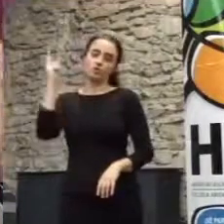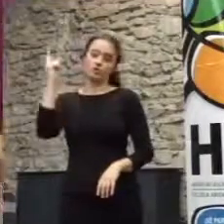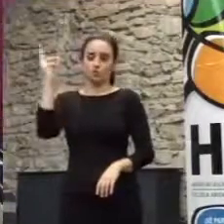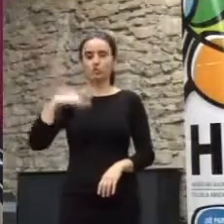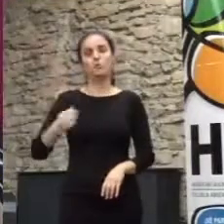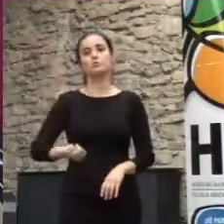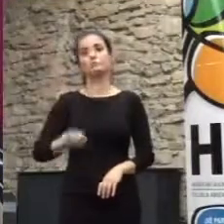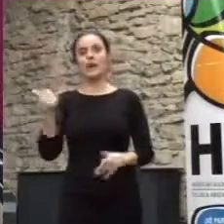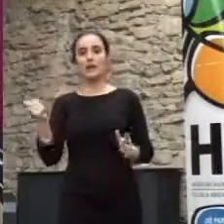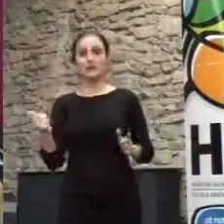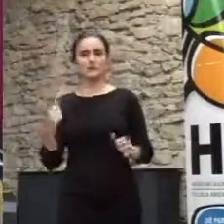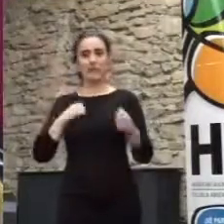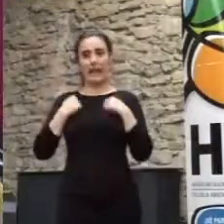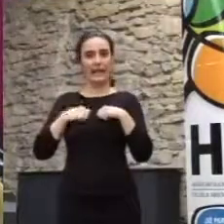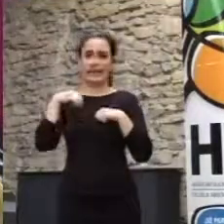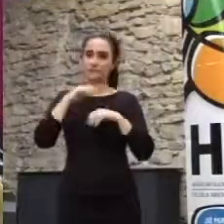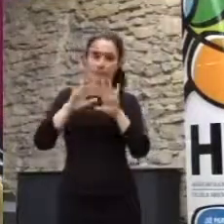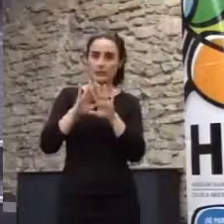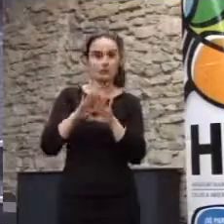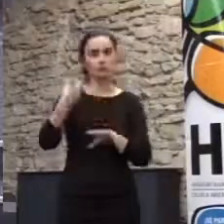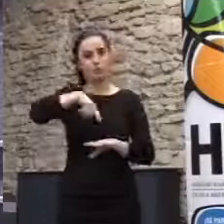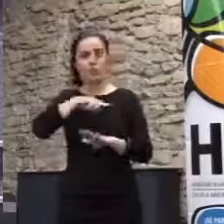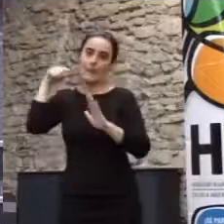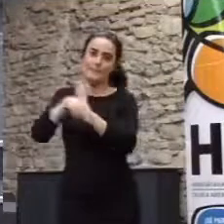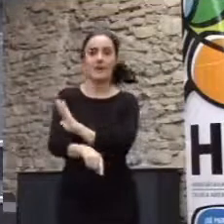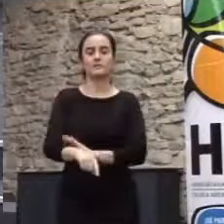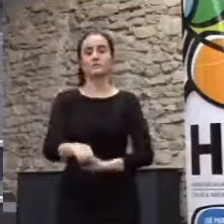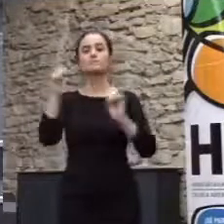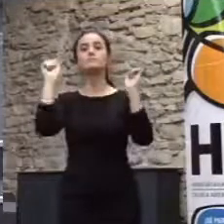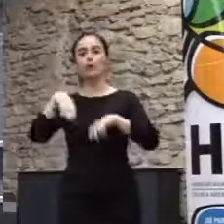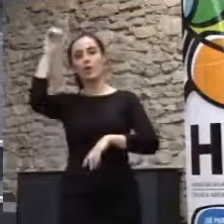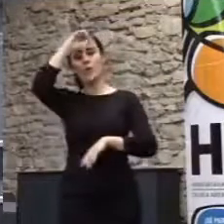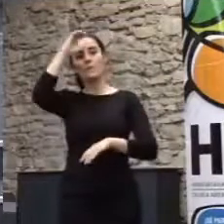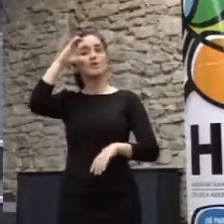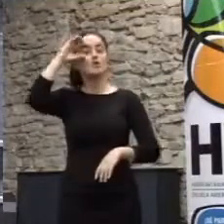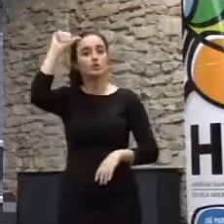que eso, que Quejicas. De acuerdo. Queda recogida su opinión.